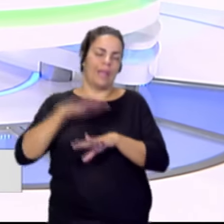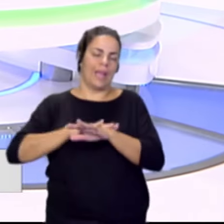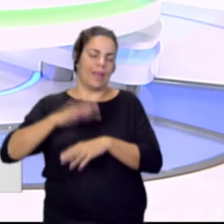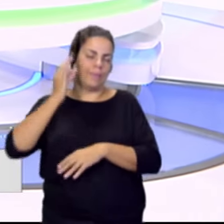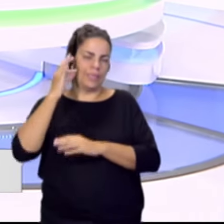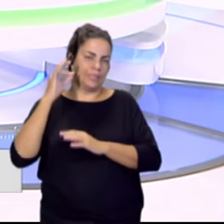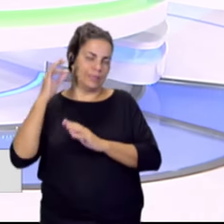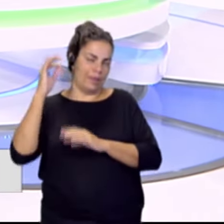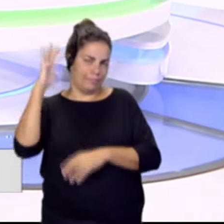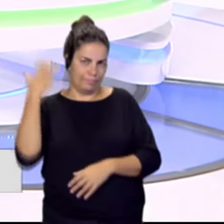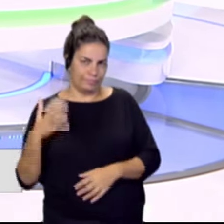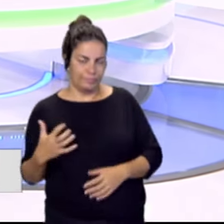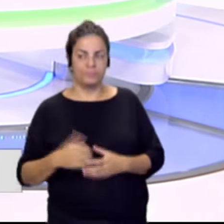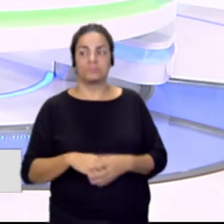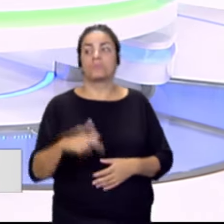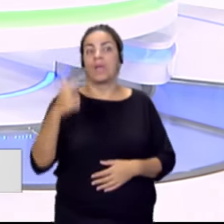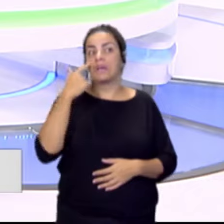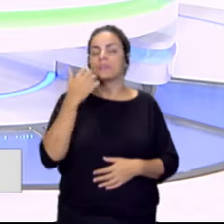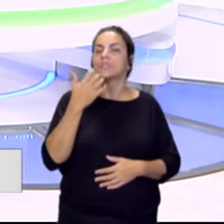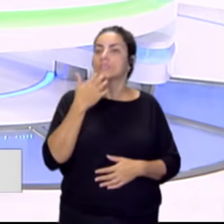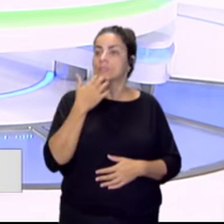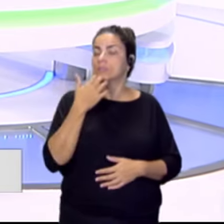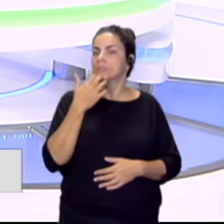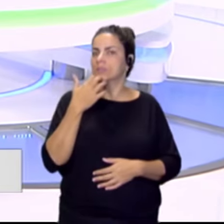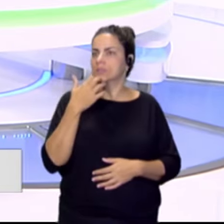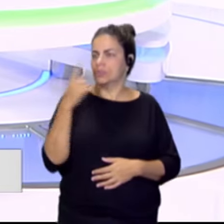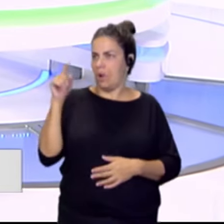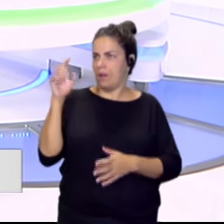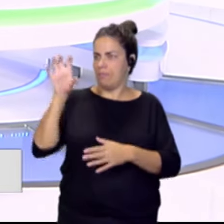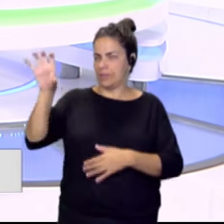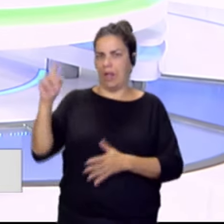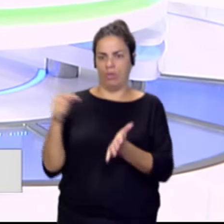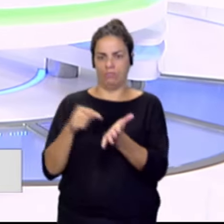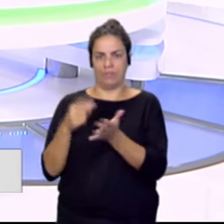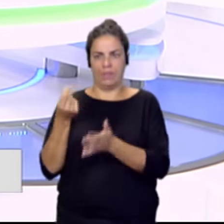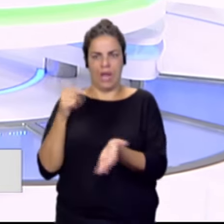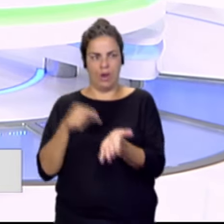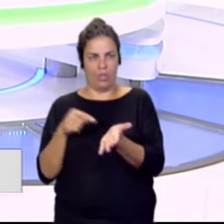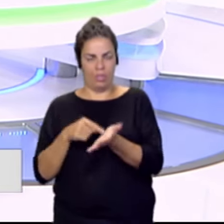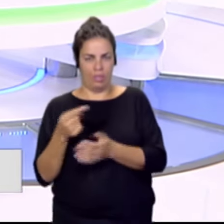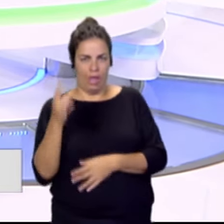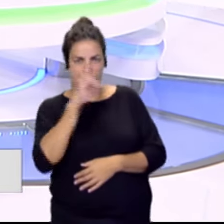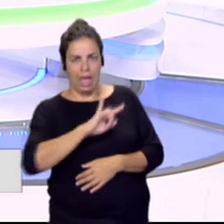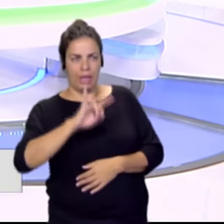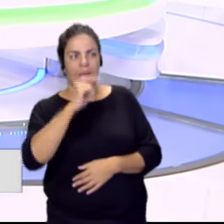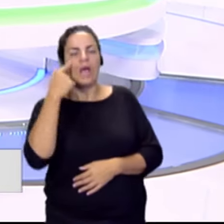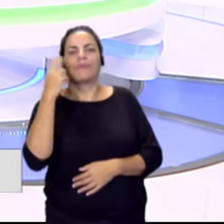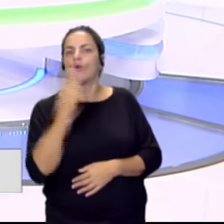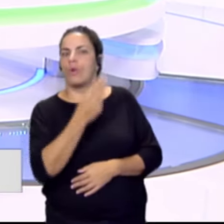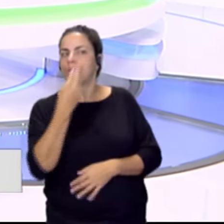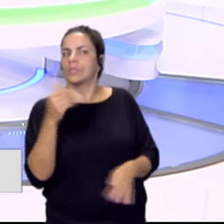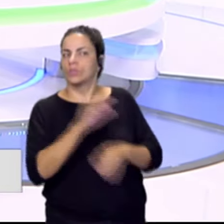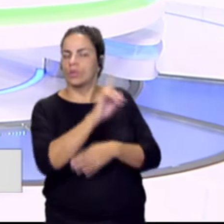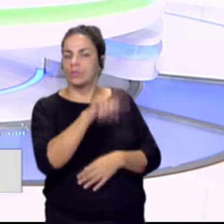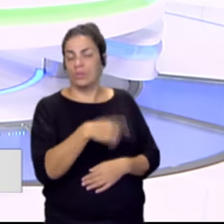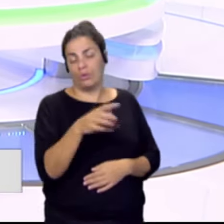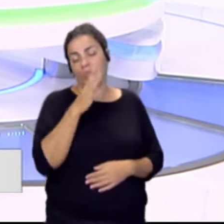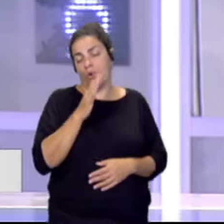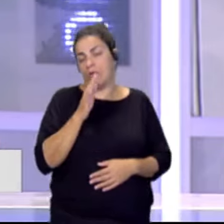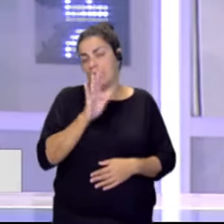le debe el Estado a Canarias para poder atender a los chicos y chicas que están aquí en el archipiélago. Sí, yo, fíjate, creo que no es un asunto de